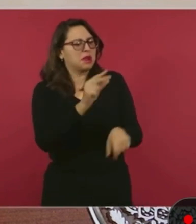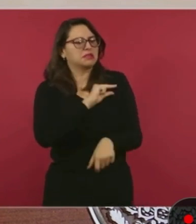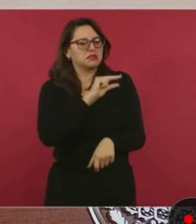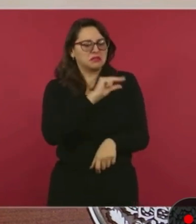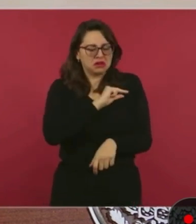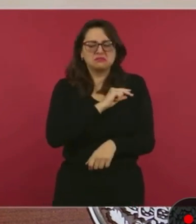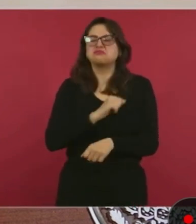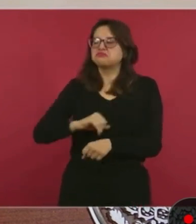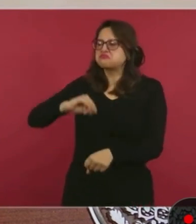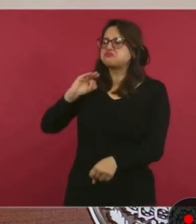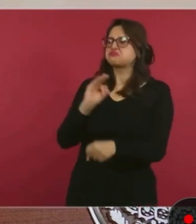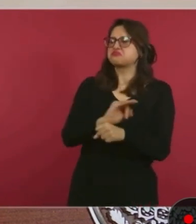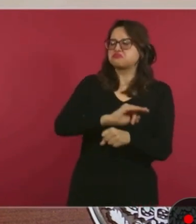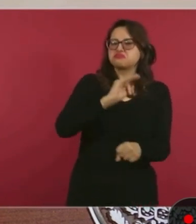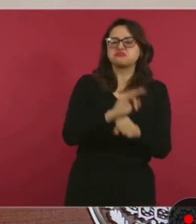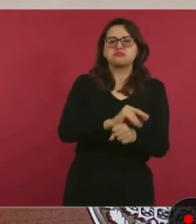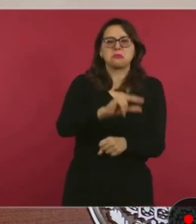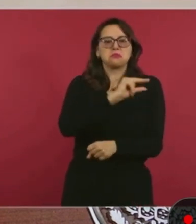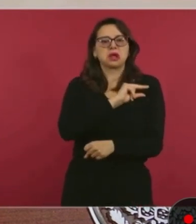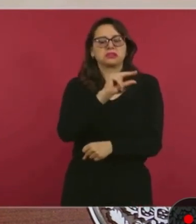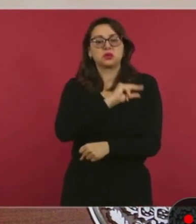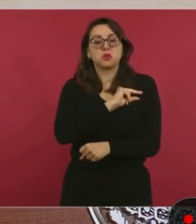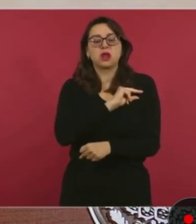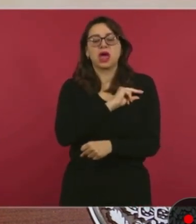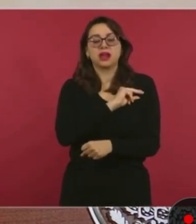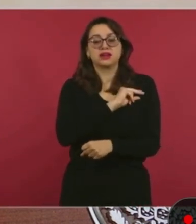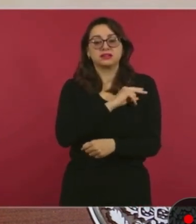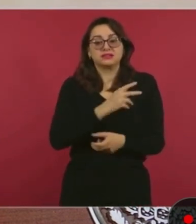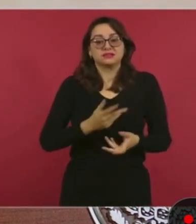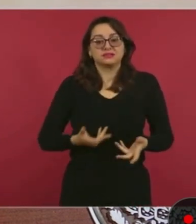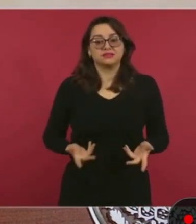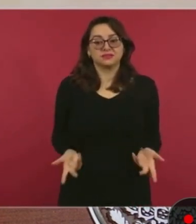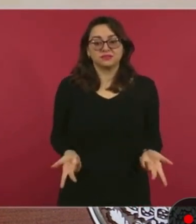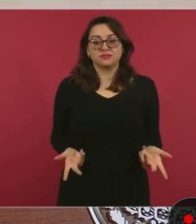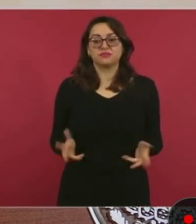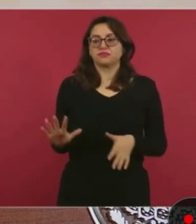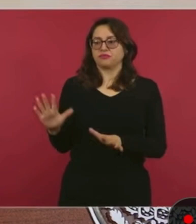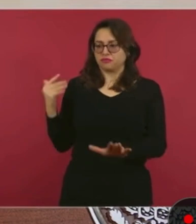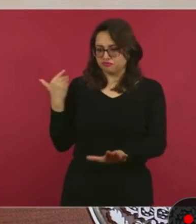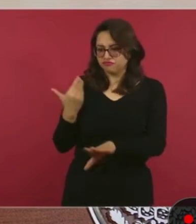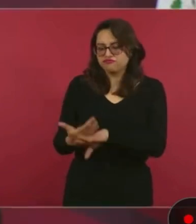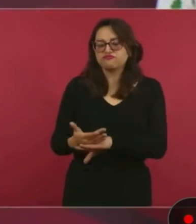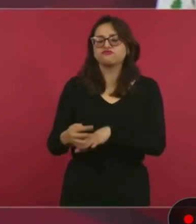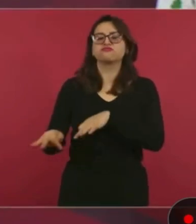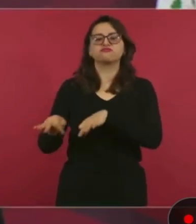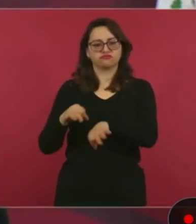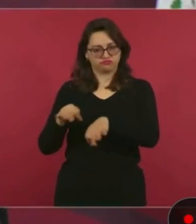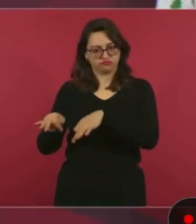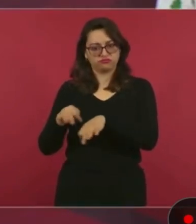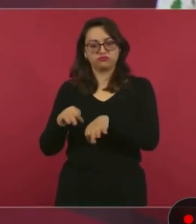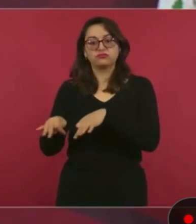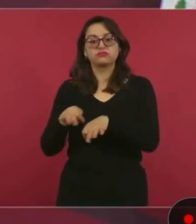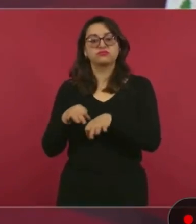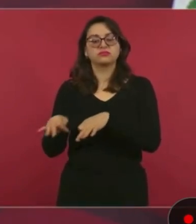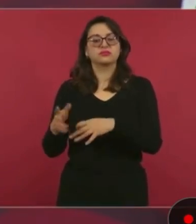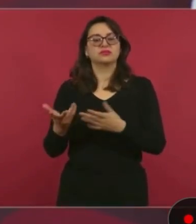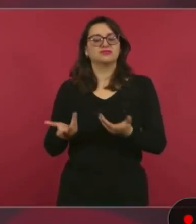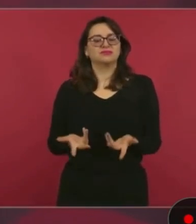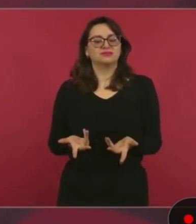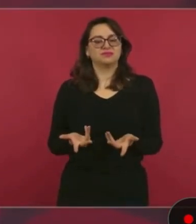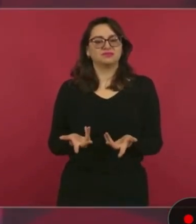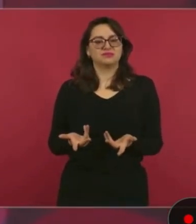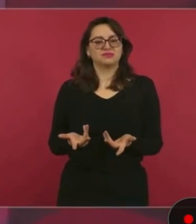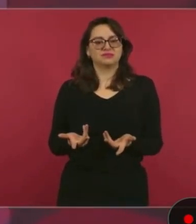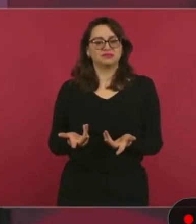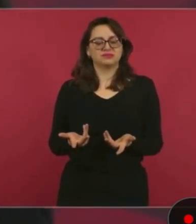Eso es lo que han hecho. Han afectado a los trabajadores porque